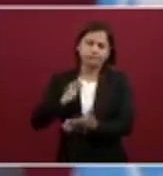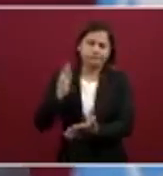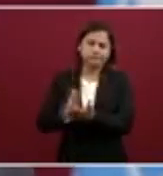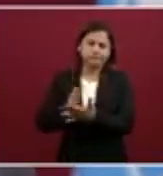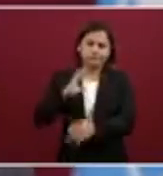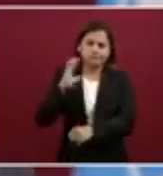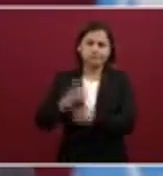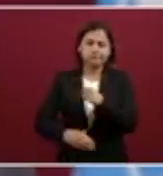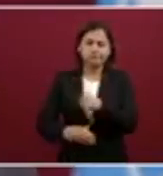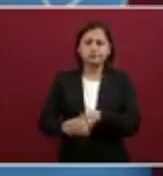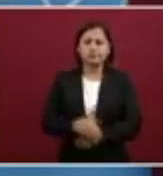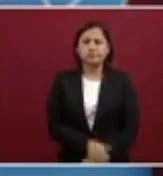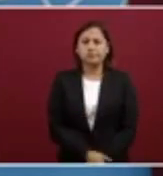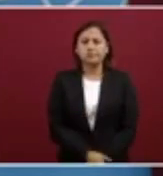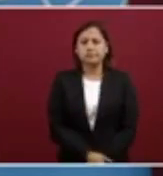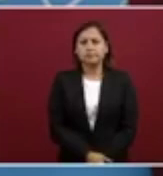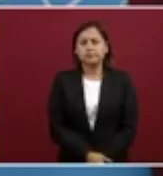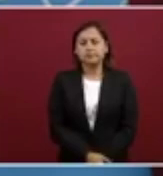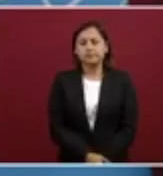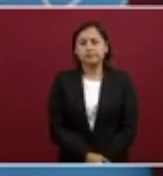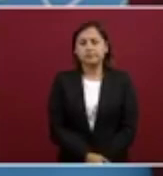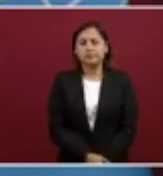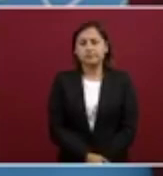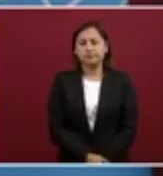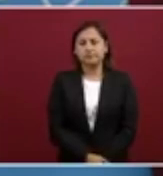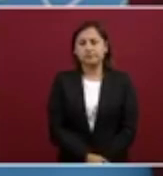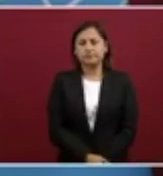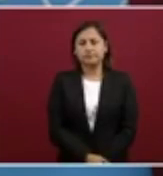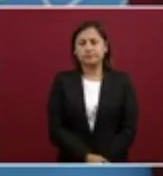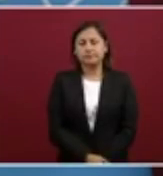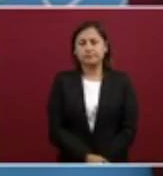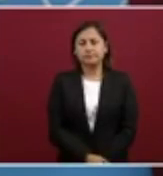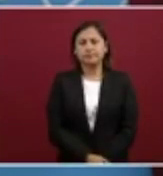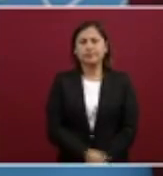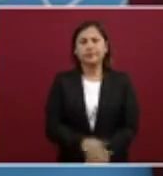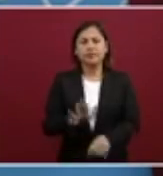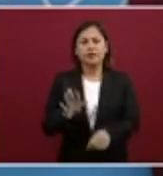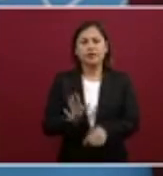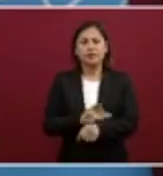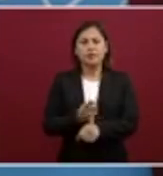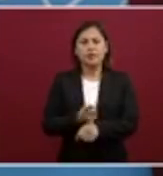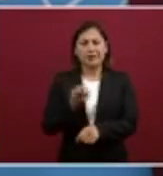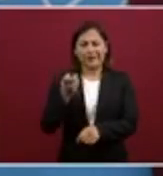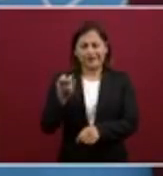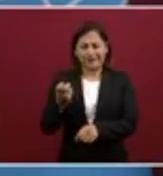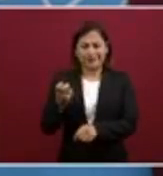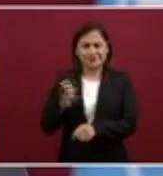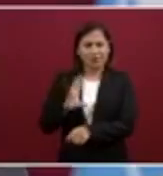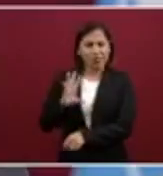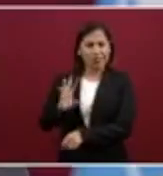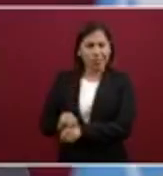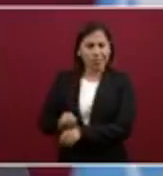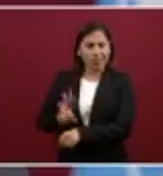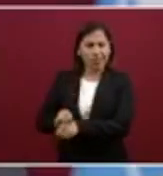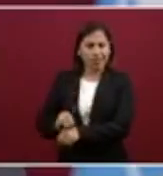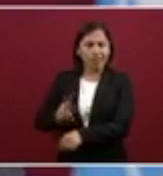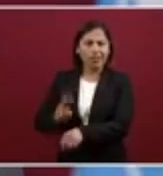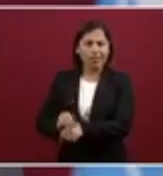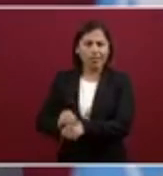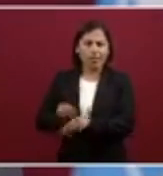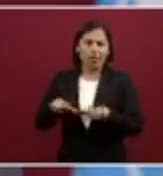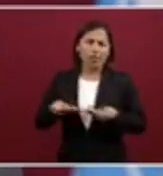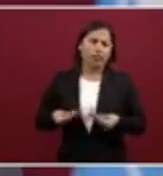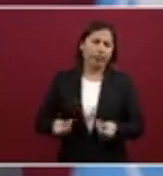porque esto ha significado una fuga de